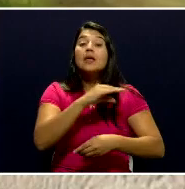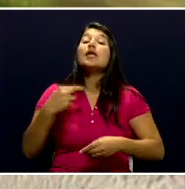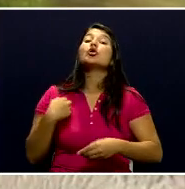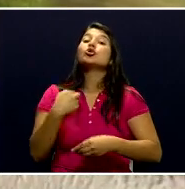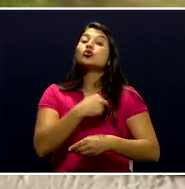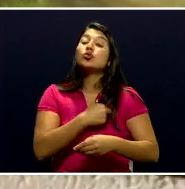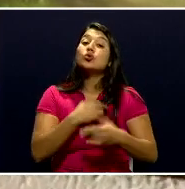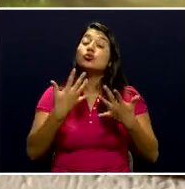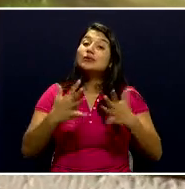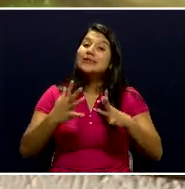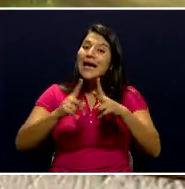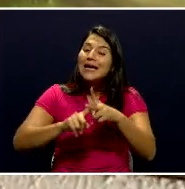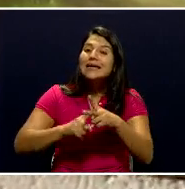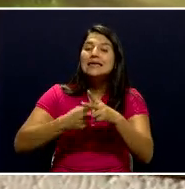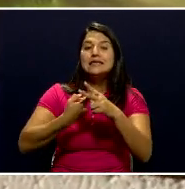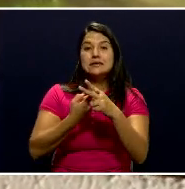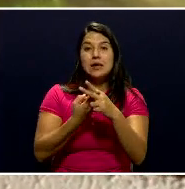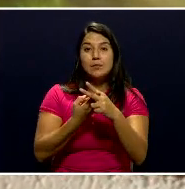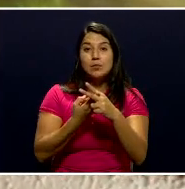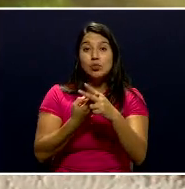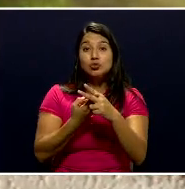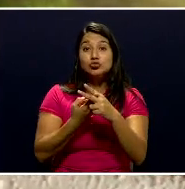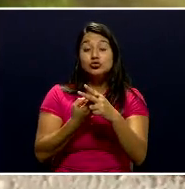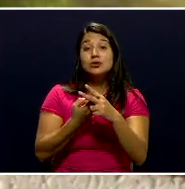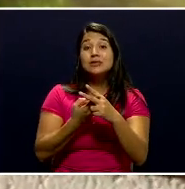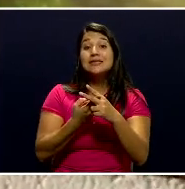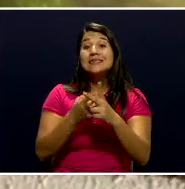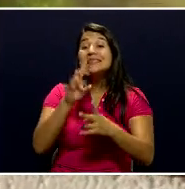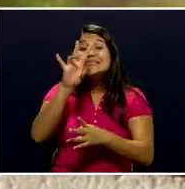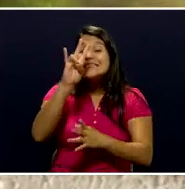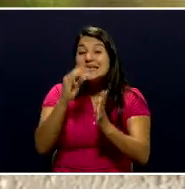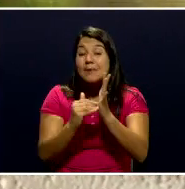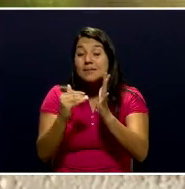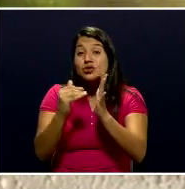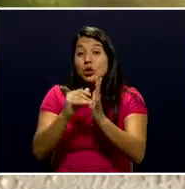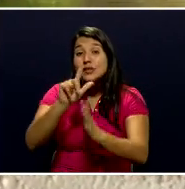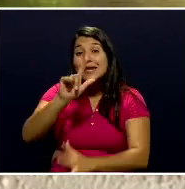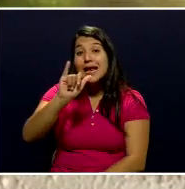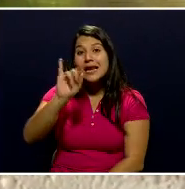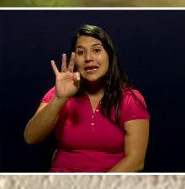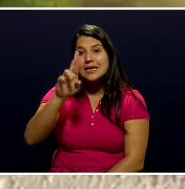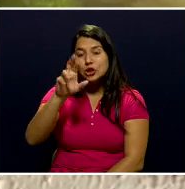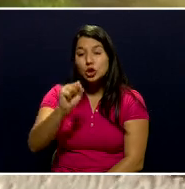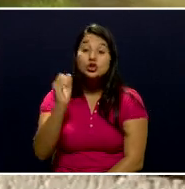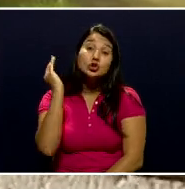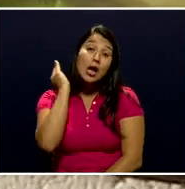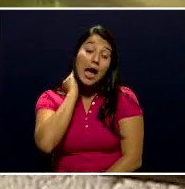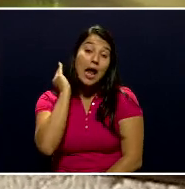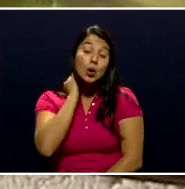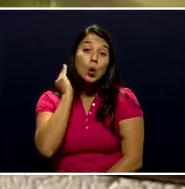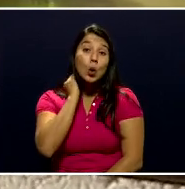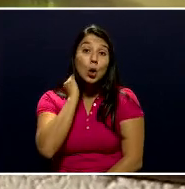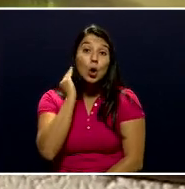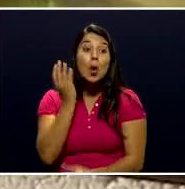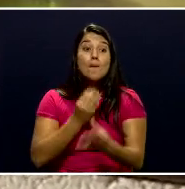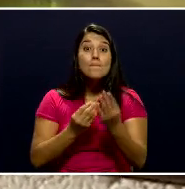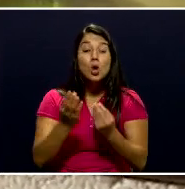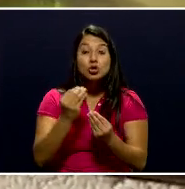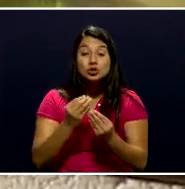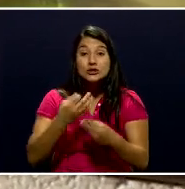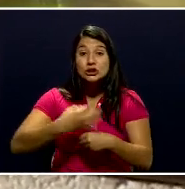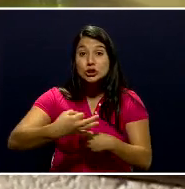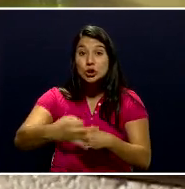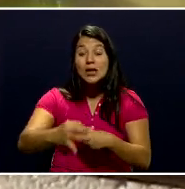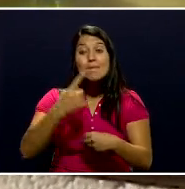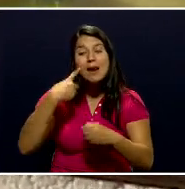la refinación, la destilación de 7 millones de litros de alcohol para suplir la demanda, el incremento de la demanda que se